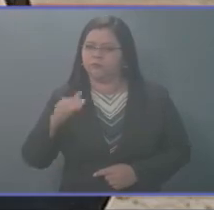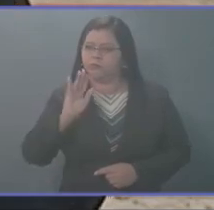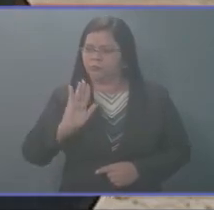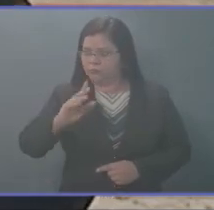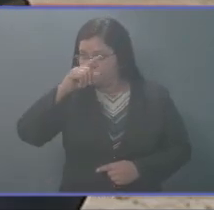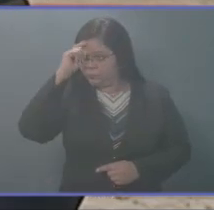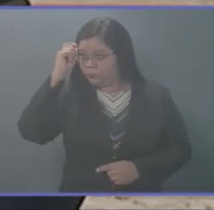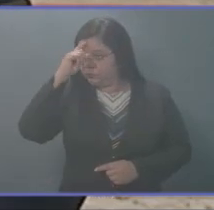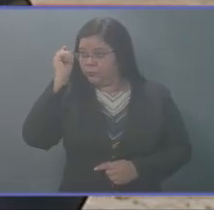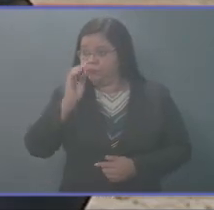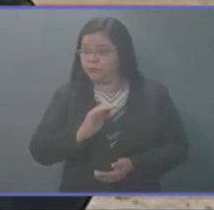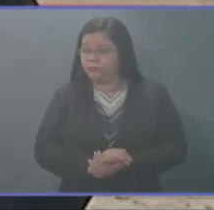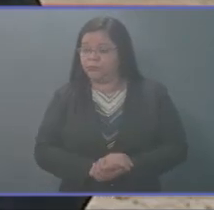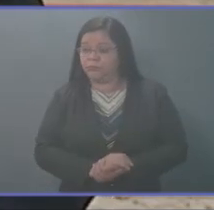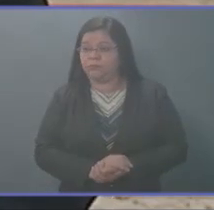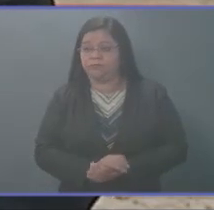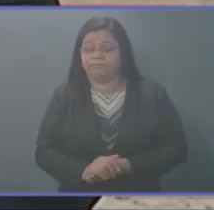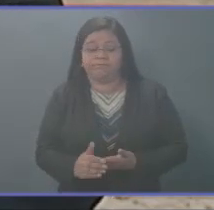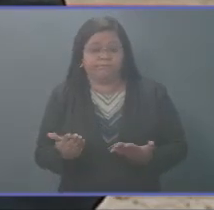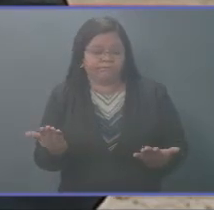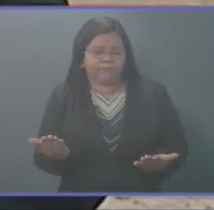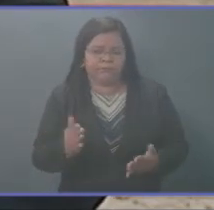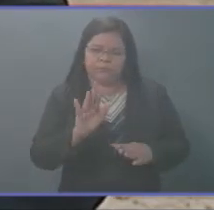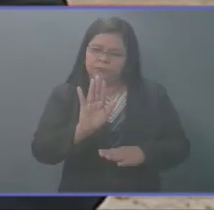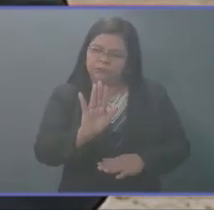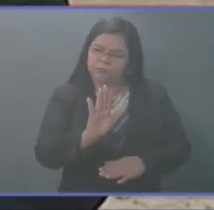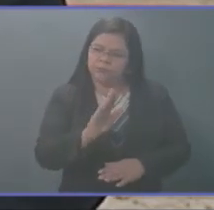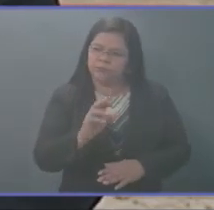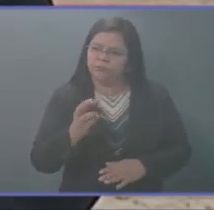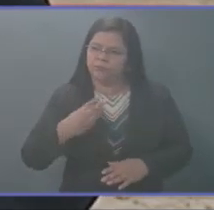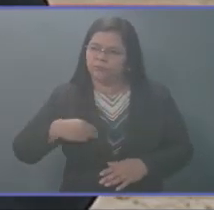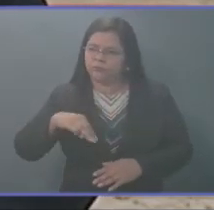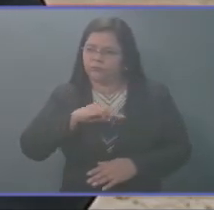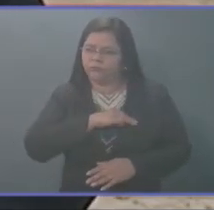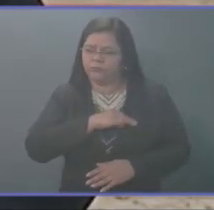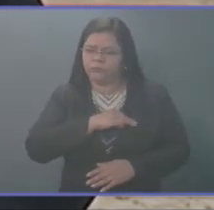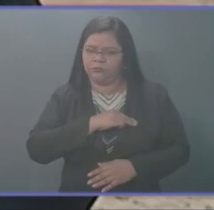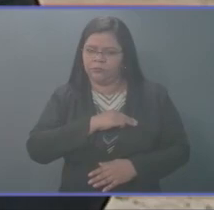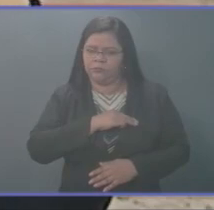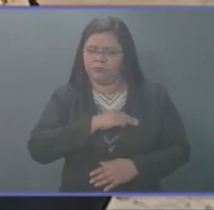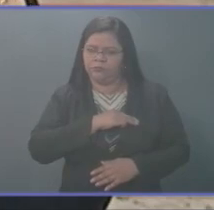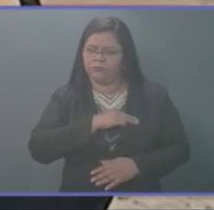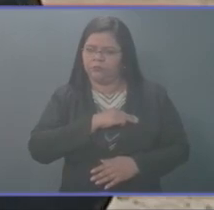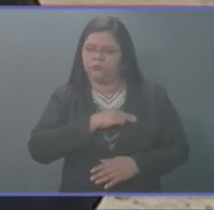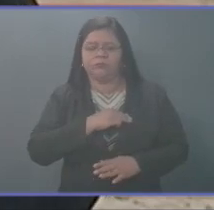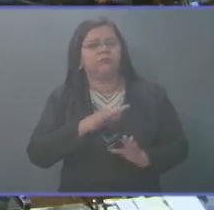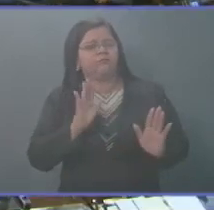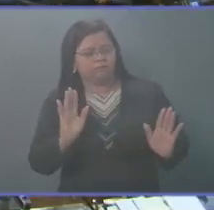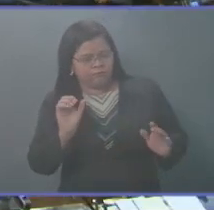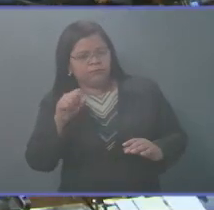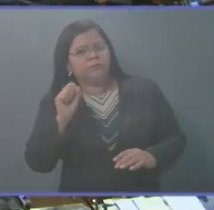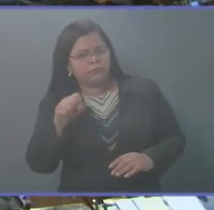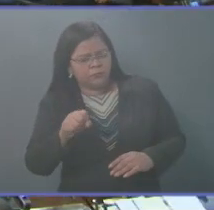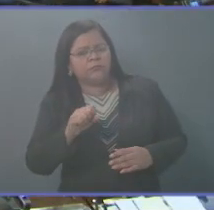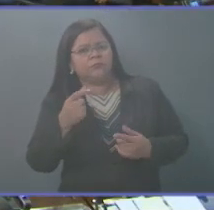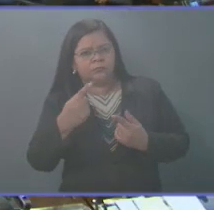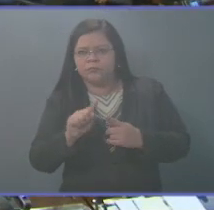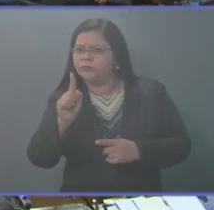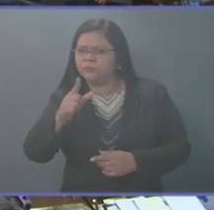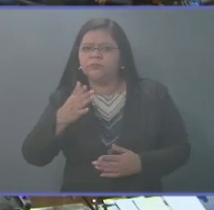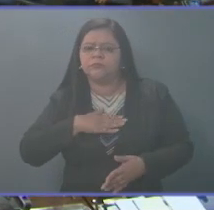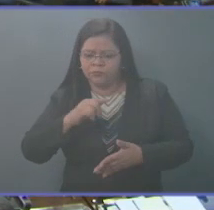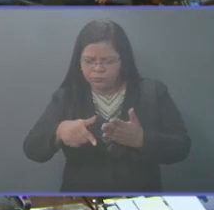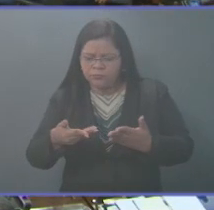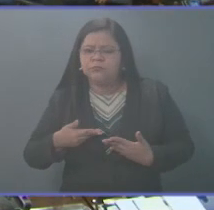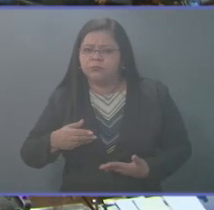funciones. Entonces, por el orden, señora ministra, pienso para que nos sujetemos nada más a la respuesta. También tengo derecho a